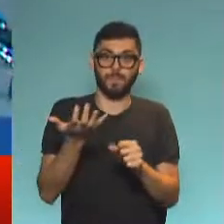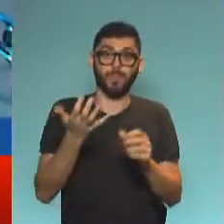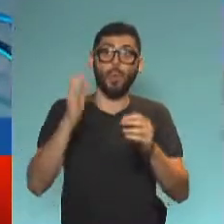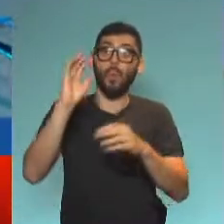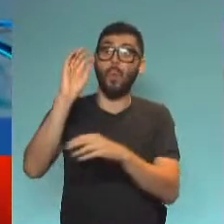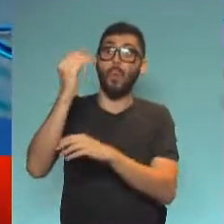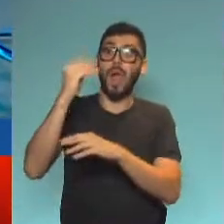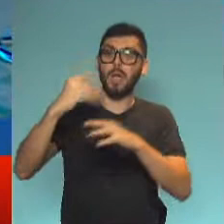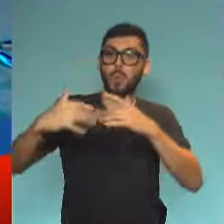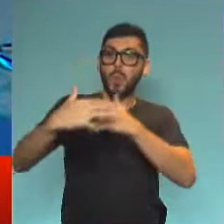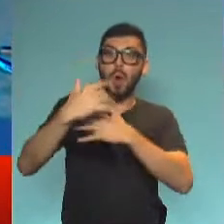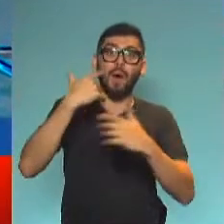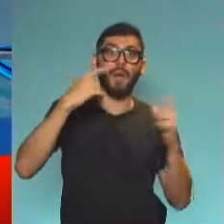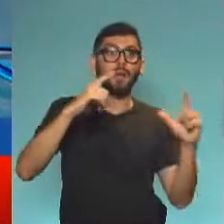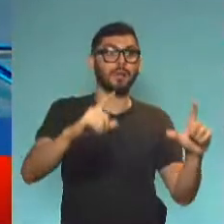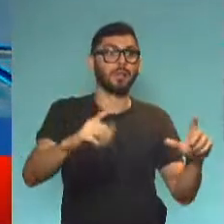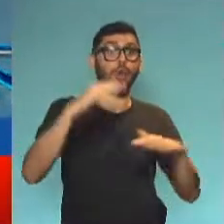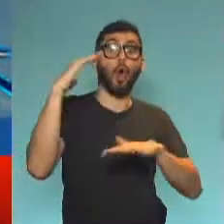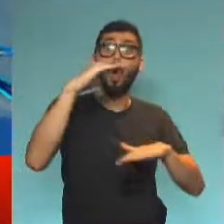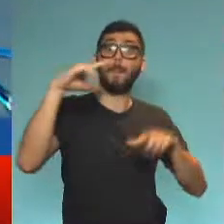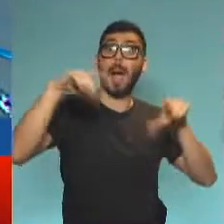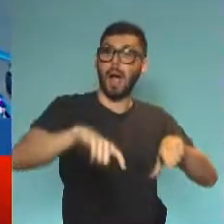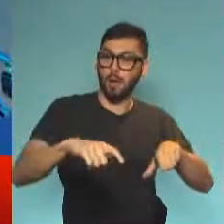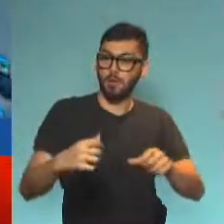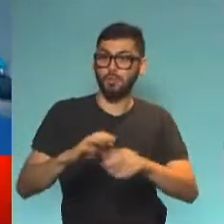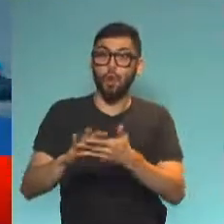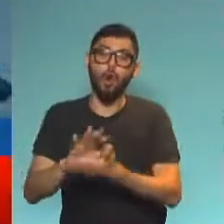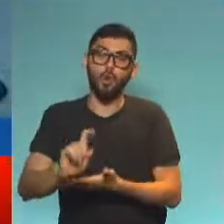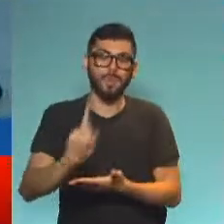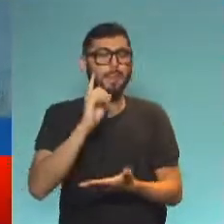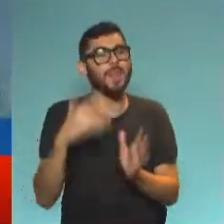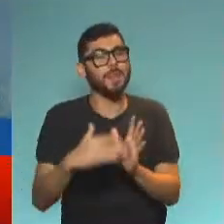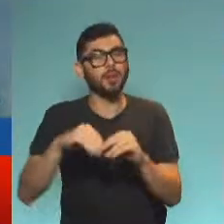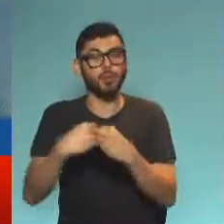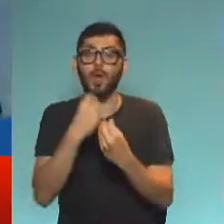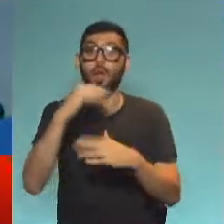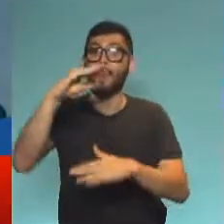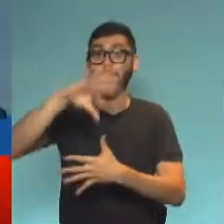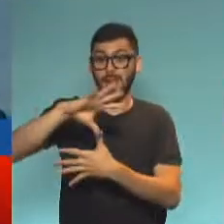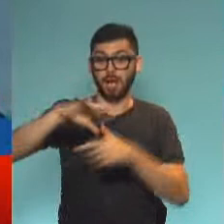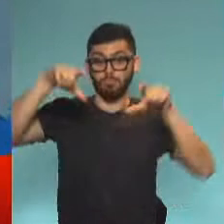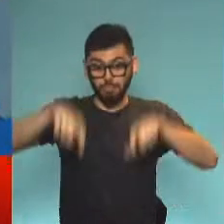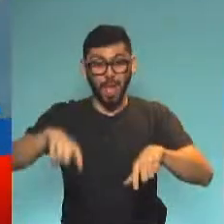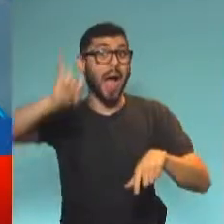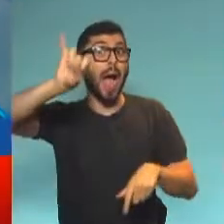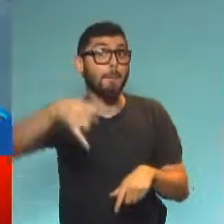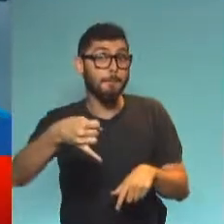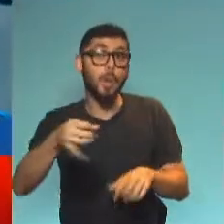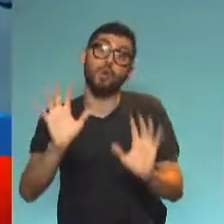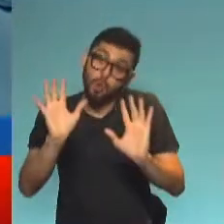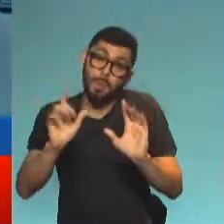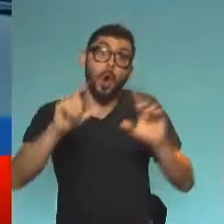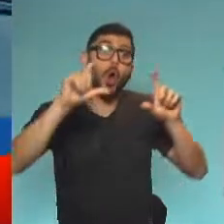Brasil para Bolsonaro. Sorprende, está el Pablo, resultado esto también, sí, ¿no? Que políticamente una cosa es que vos juegues la Copa América en tu país y la ganes, y otra cosa es que la pierdas.